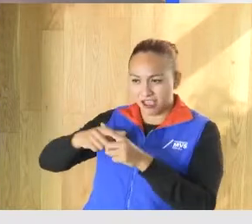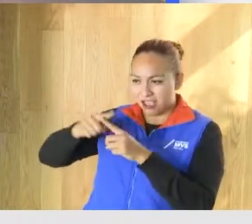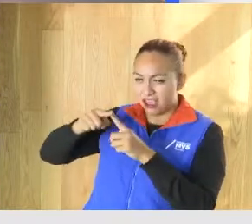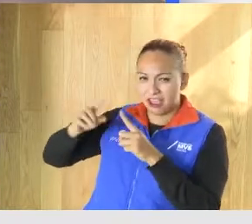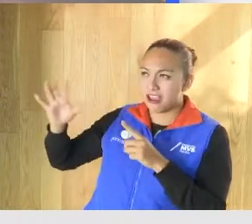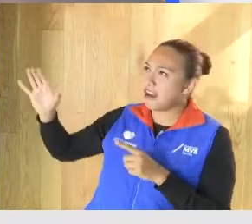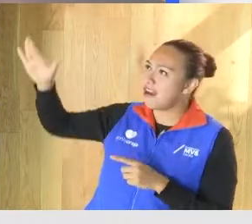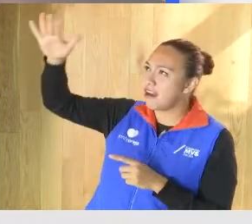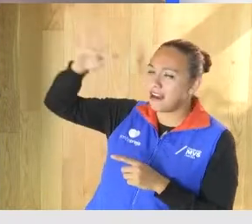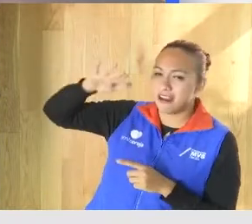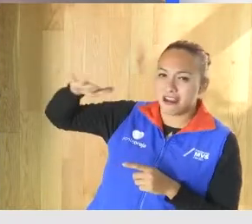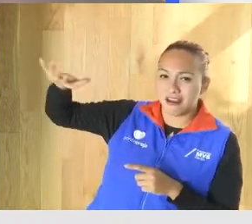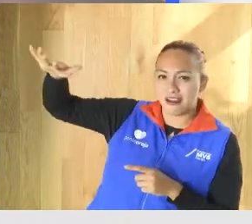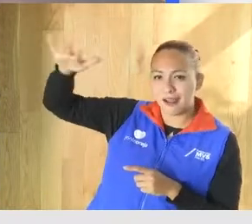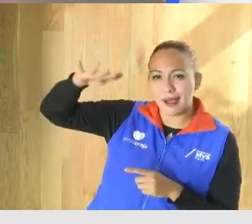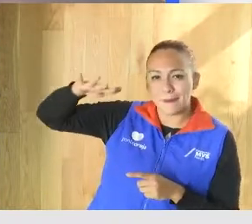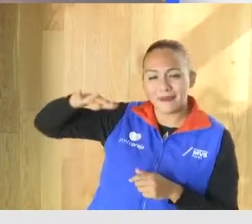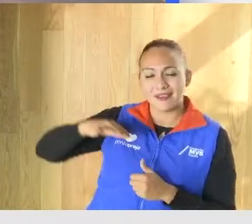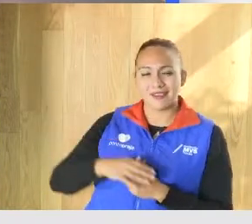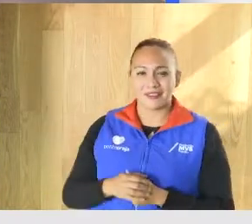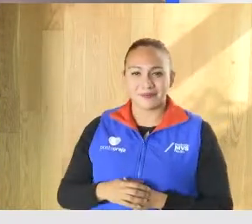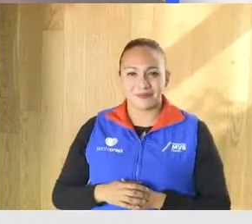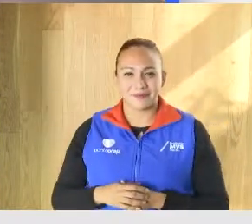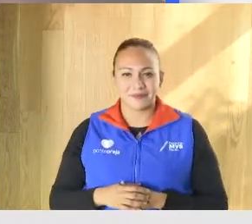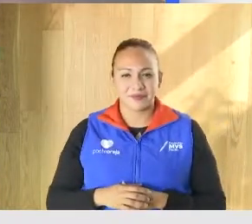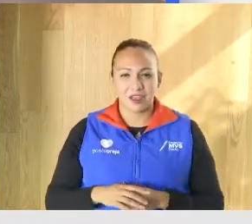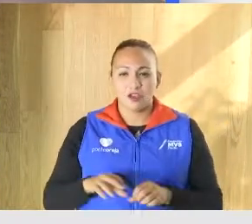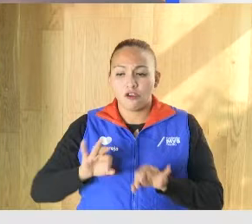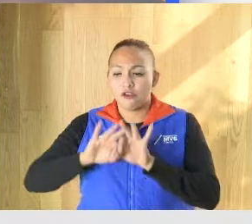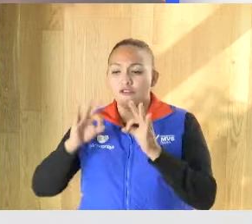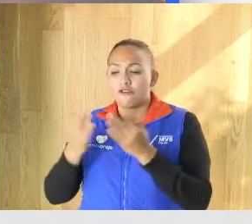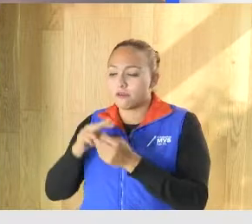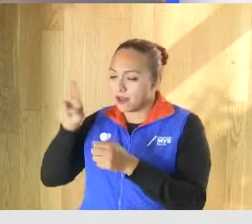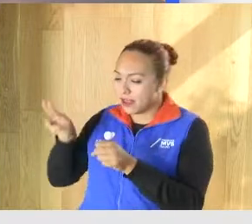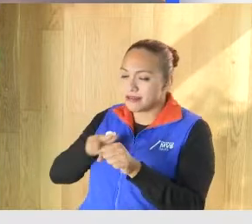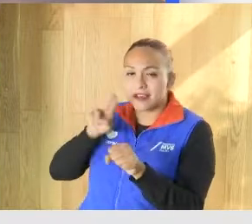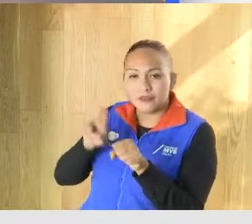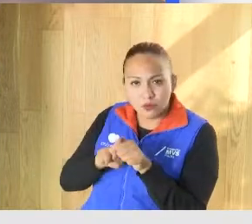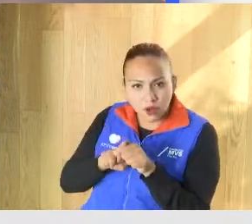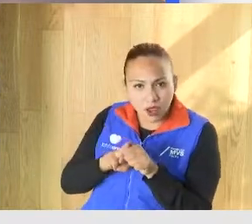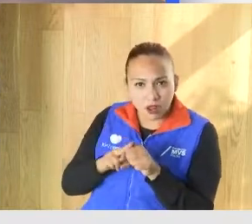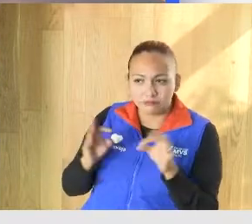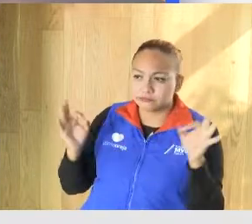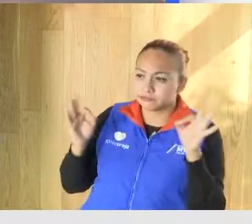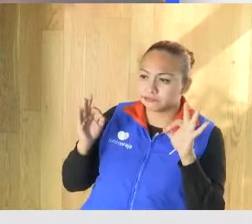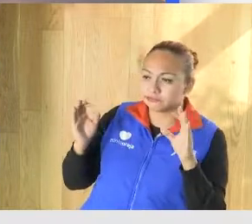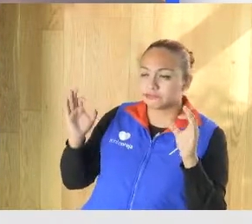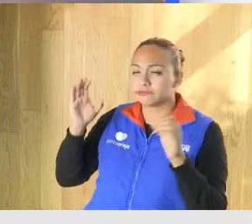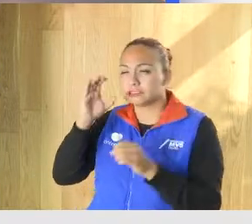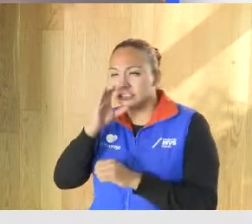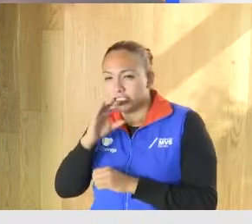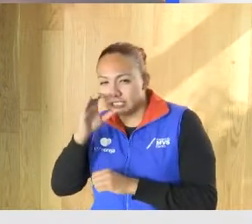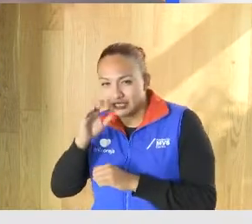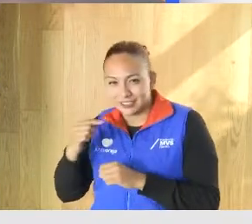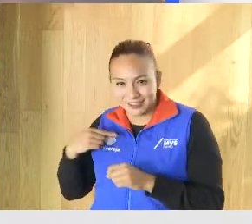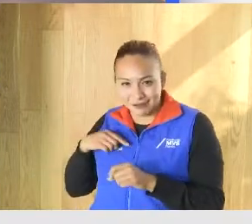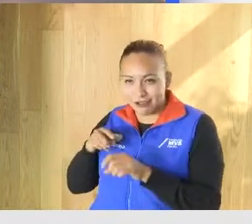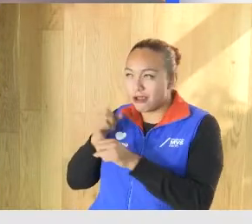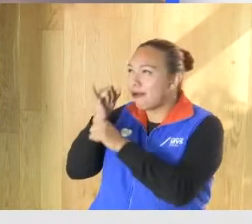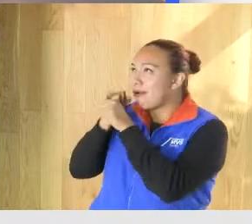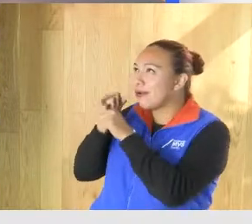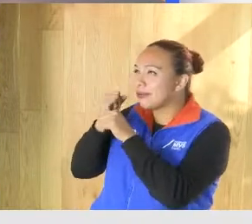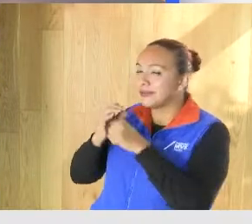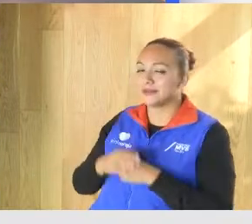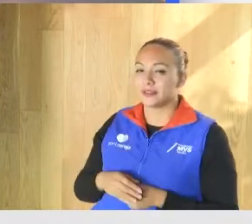liderando los grupos de economía circular y naturaleza entre nuestros socios. Así que bueno, sin más dilaciones, tengo una presentación de